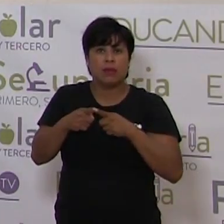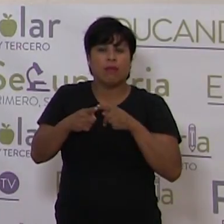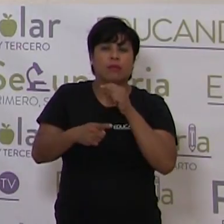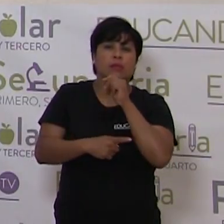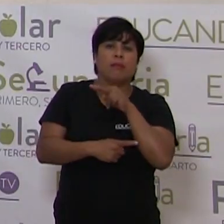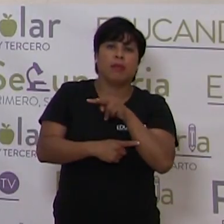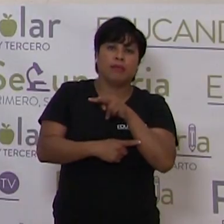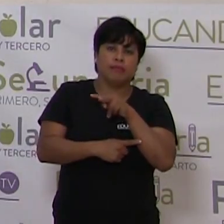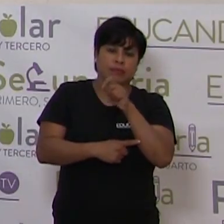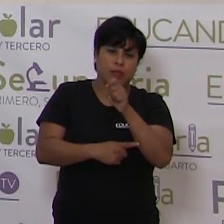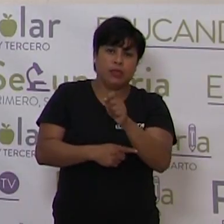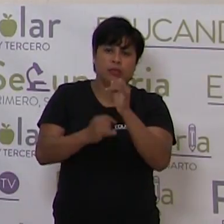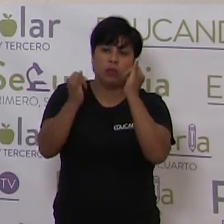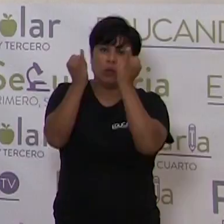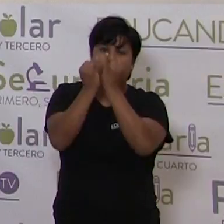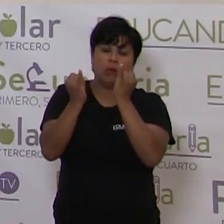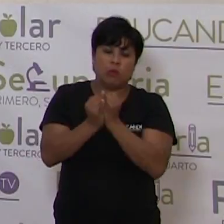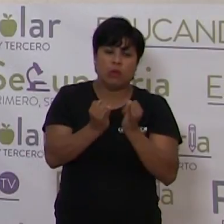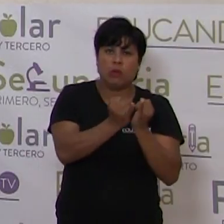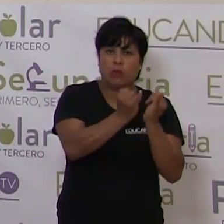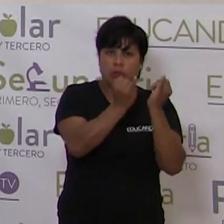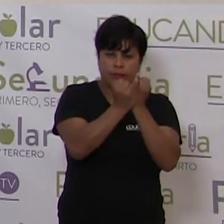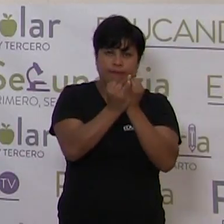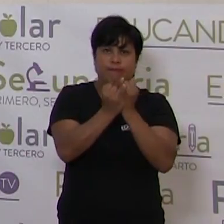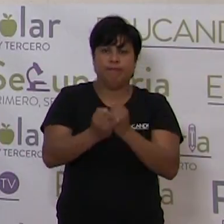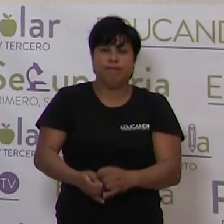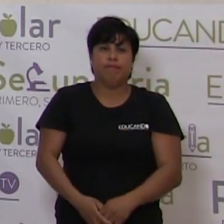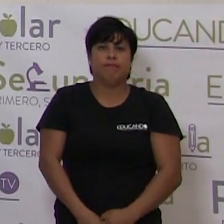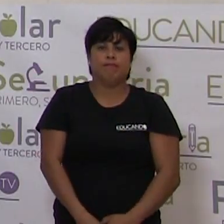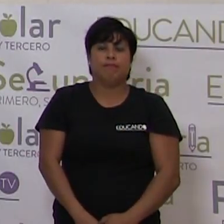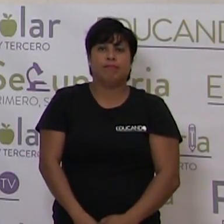también son iguales en esta ocasión.